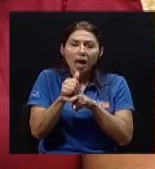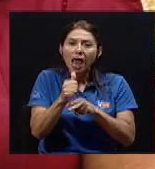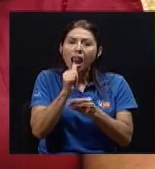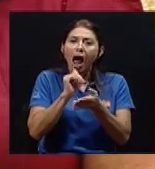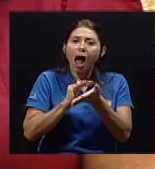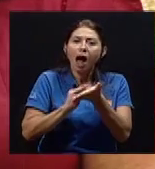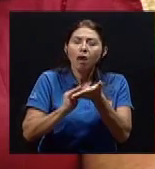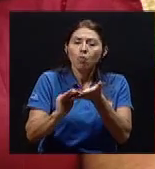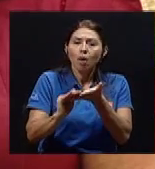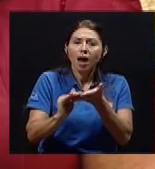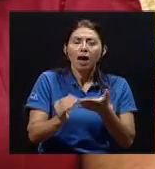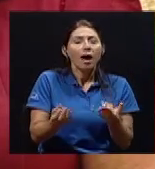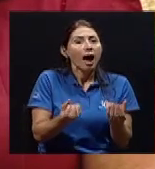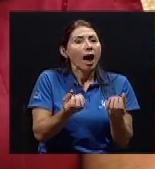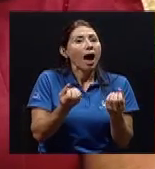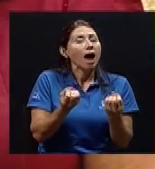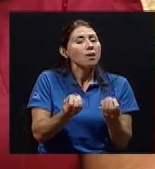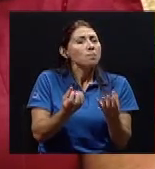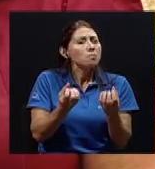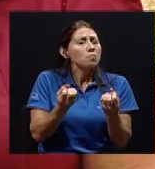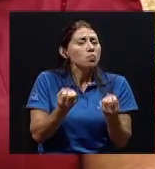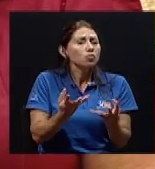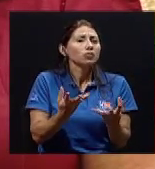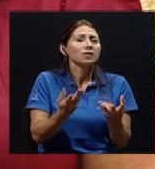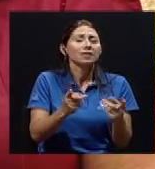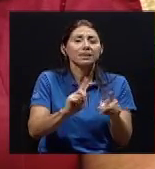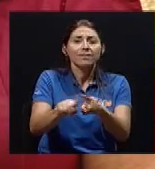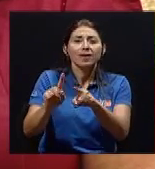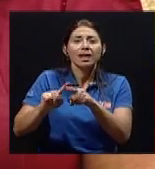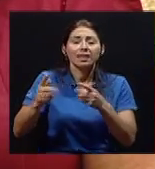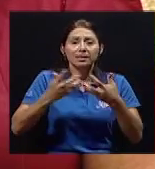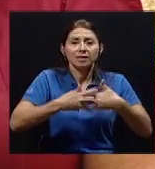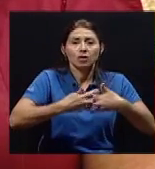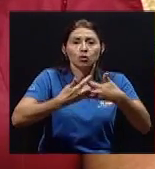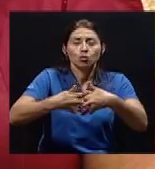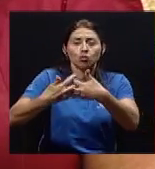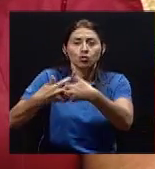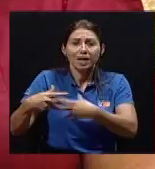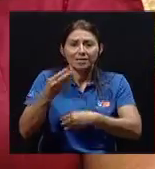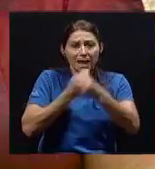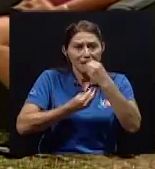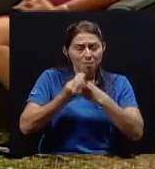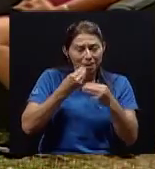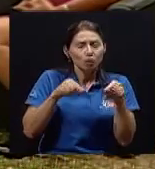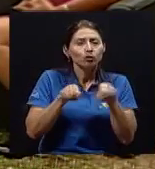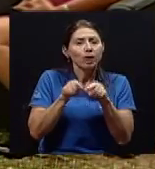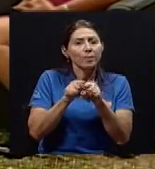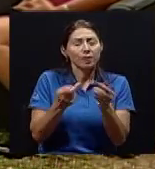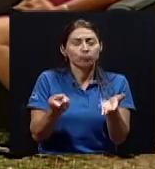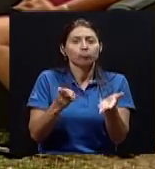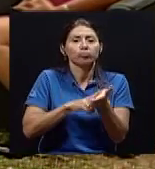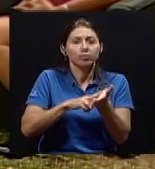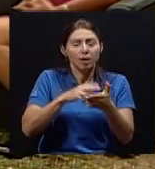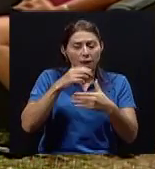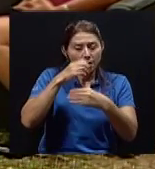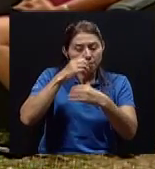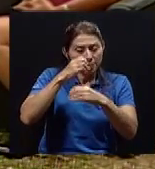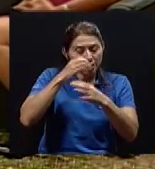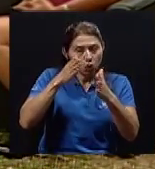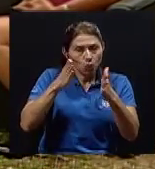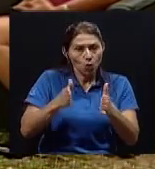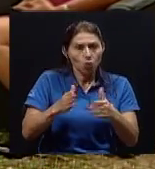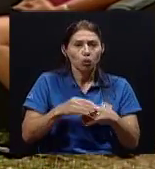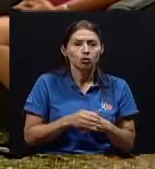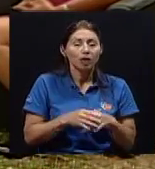gran cantidad de industrias relacionadas con alimentos. Y es que es importante, doctora, porque quizás las